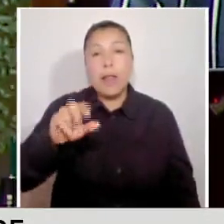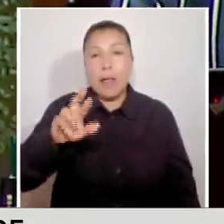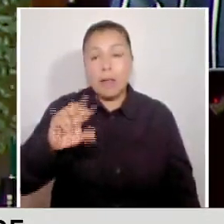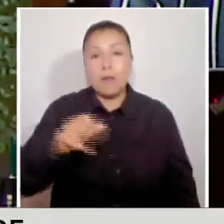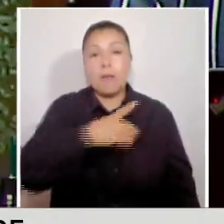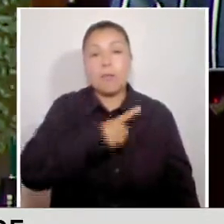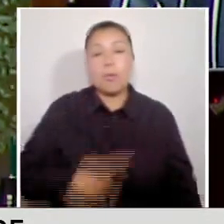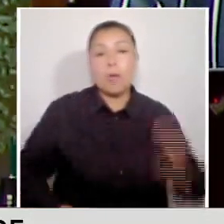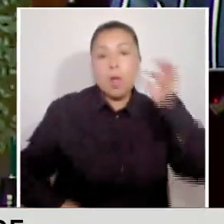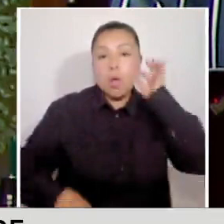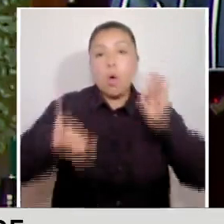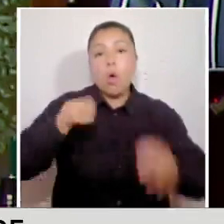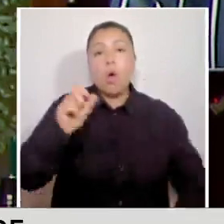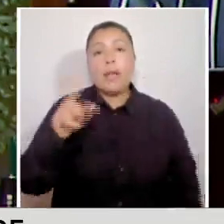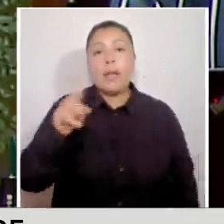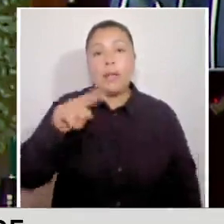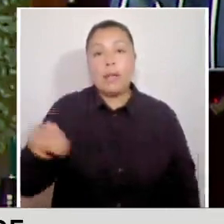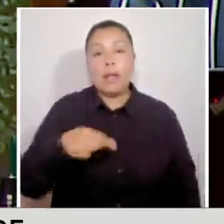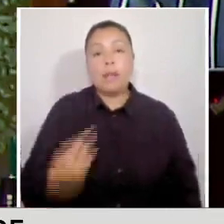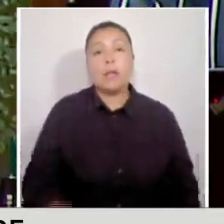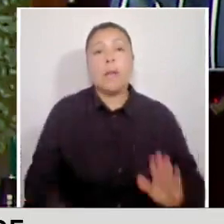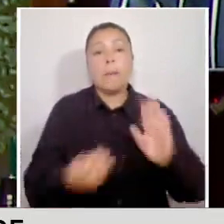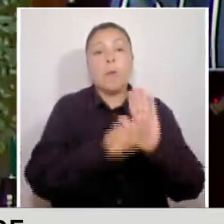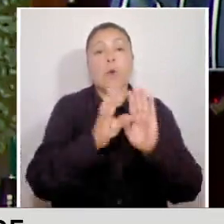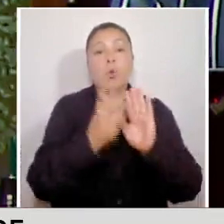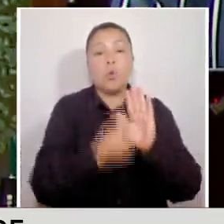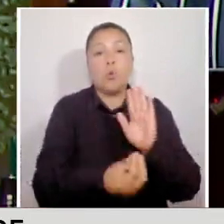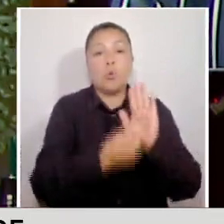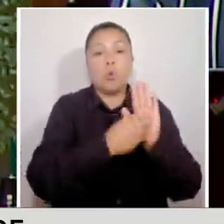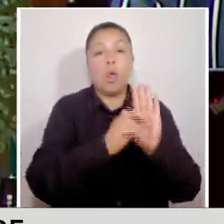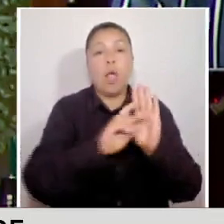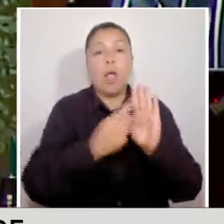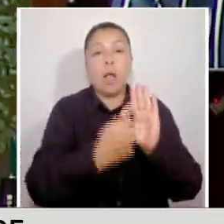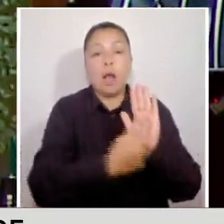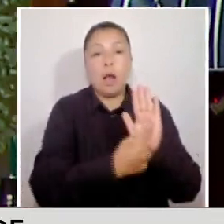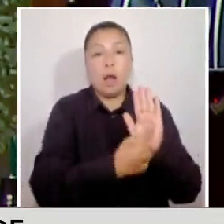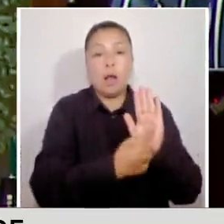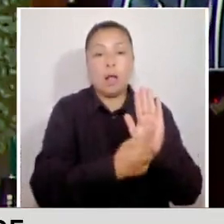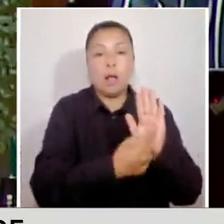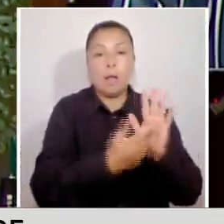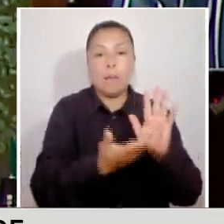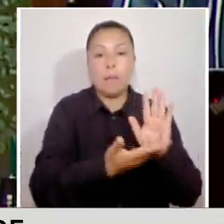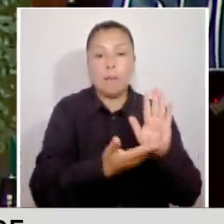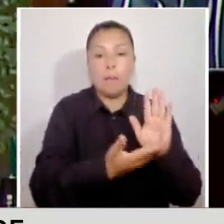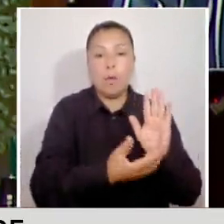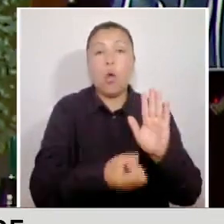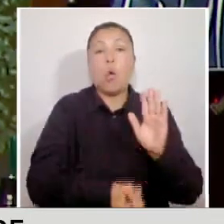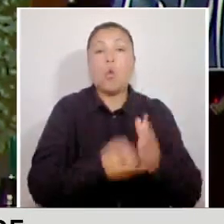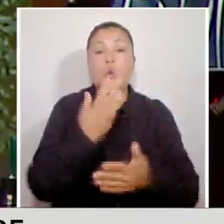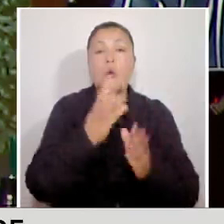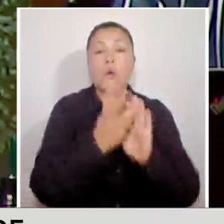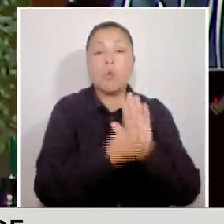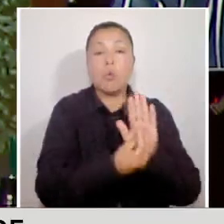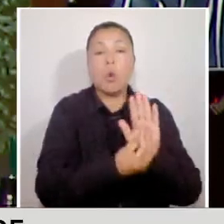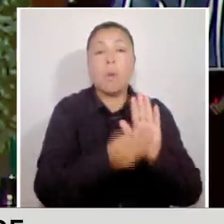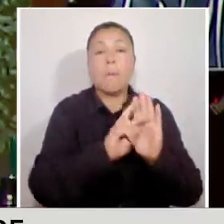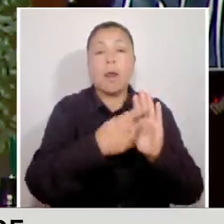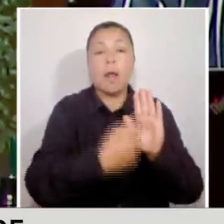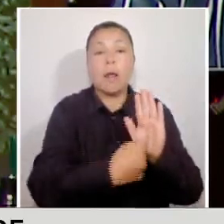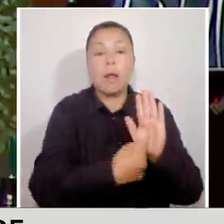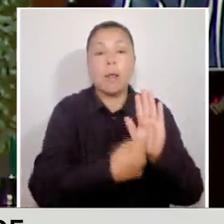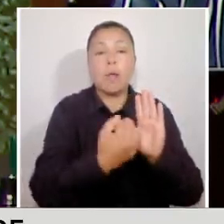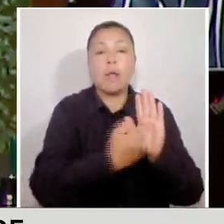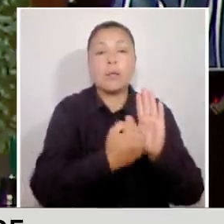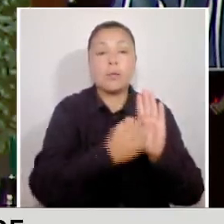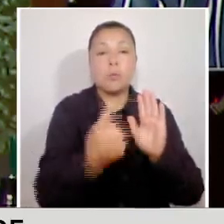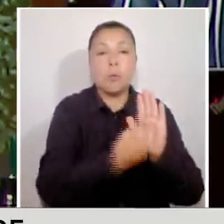Giles para Agregar un nuevo numeral que reemplazara para un nuevo numeral para reemplazar en el inciso primero